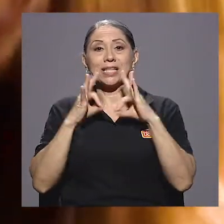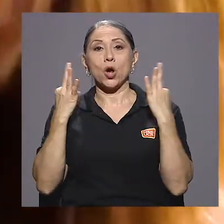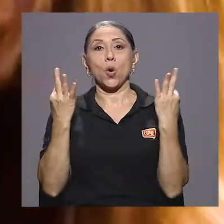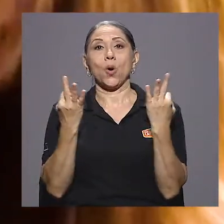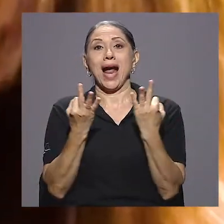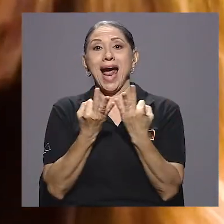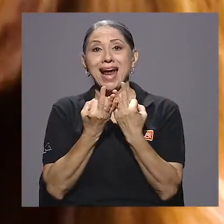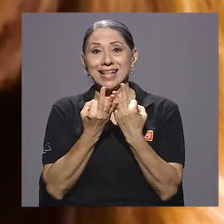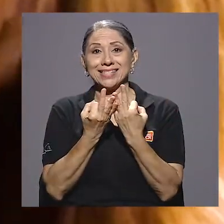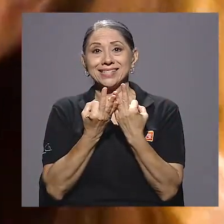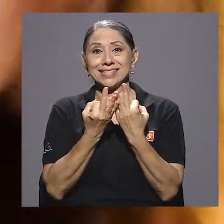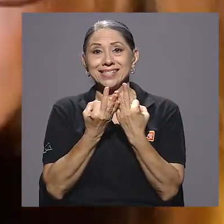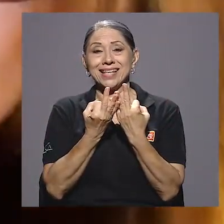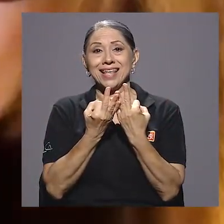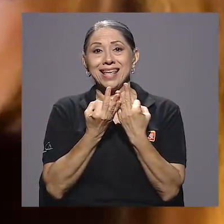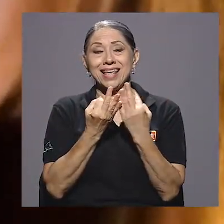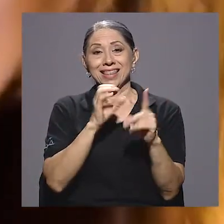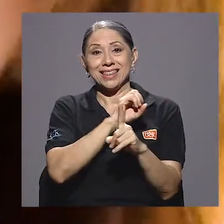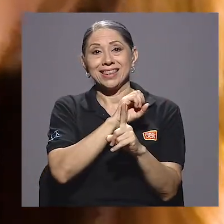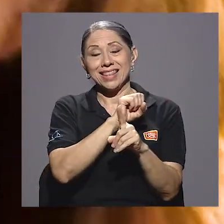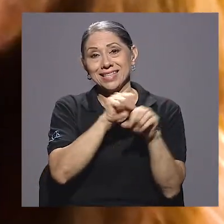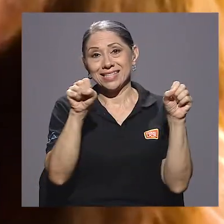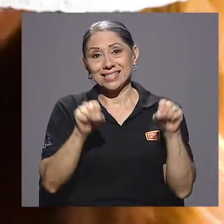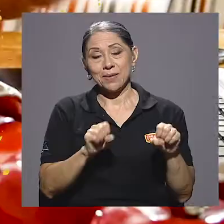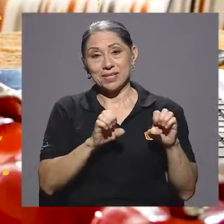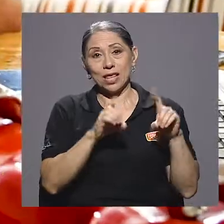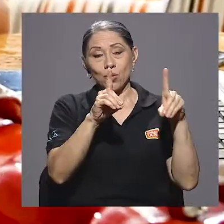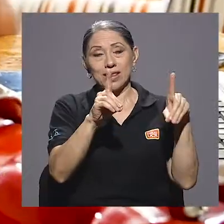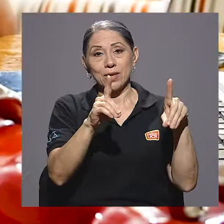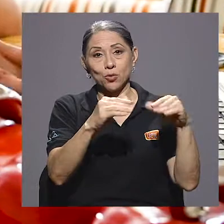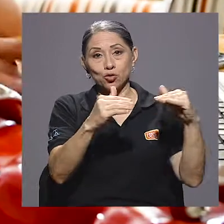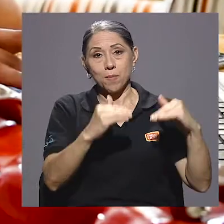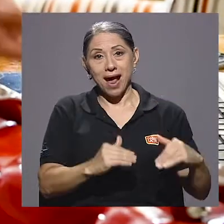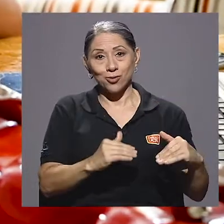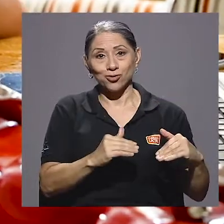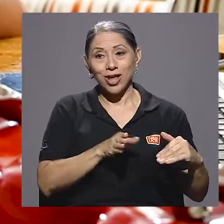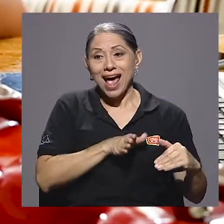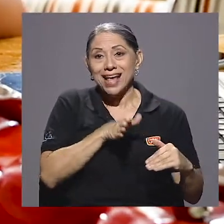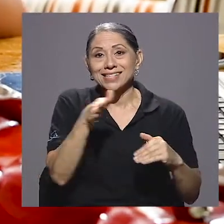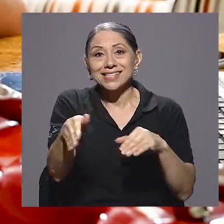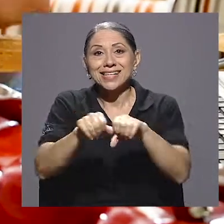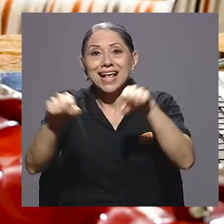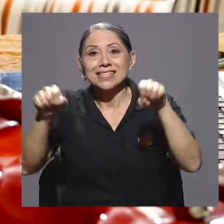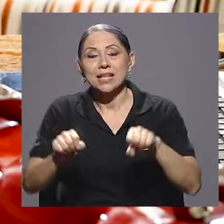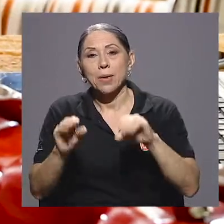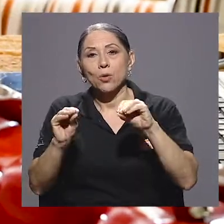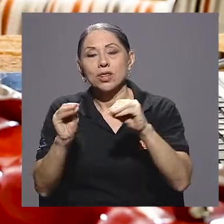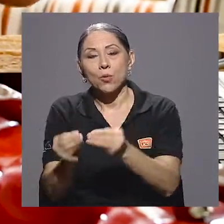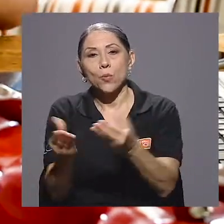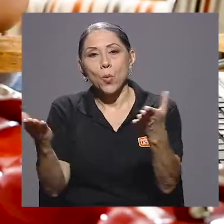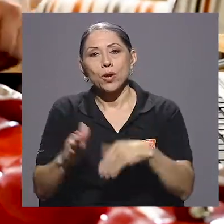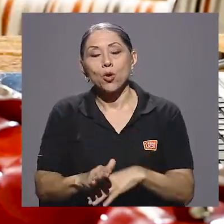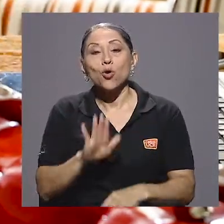de climas educativos bajos asisten al sistema público. Son hogares donde fundamentalmente esos papás están, como